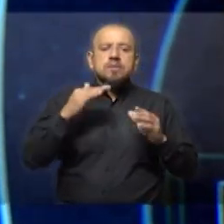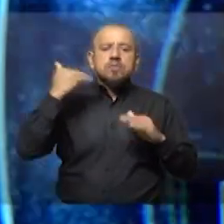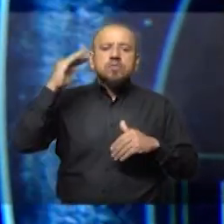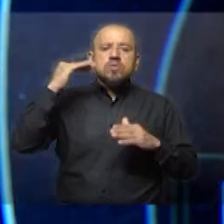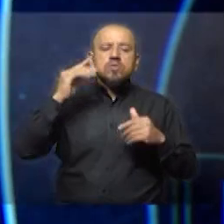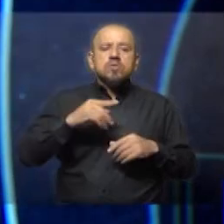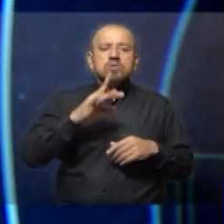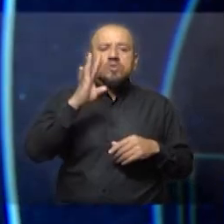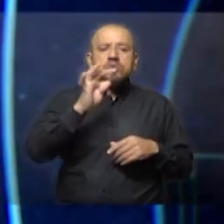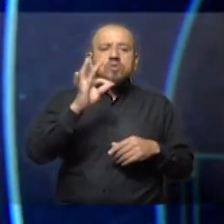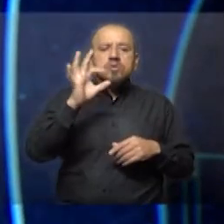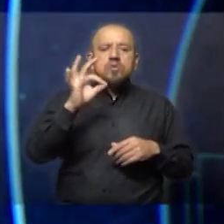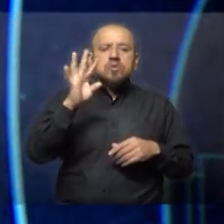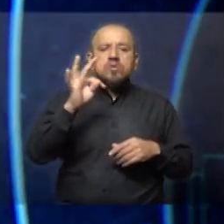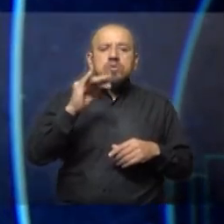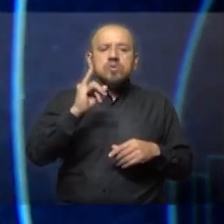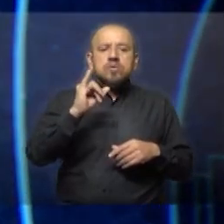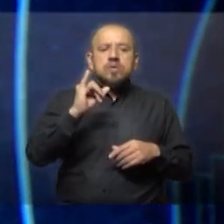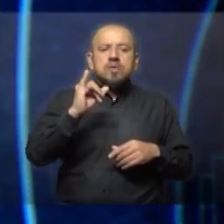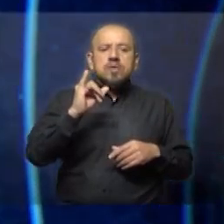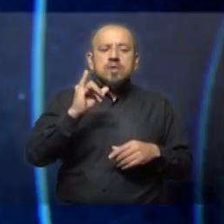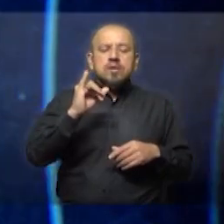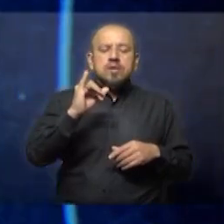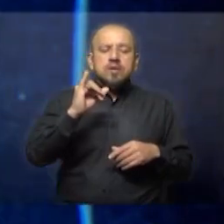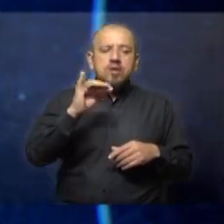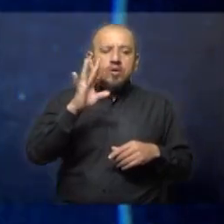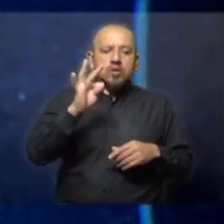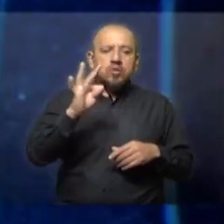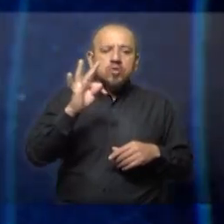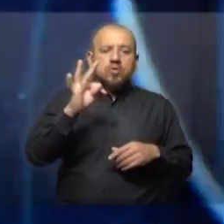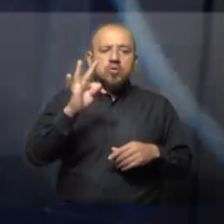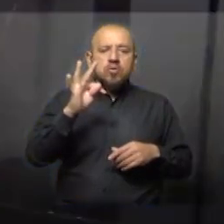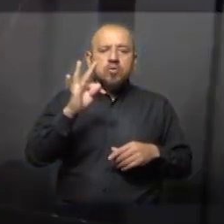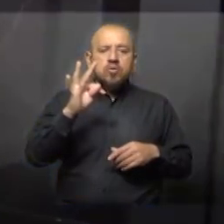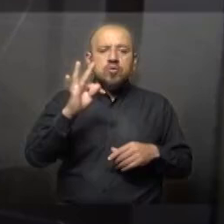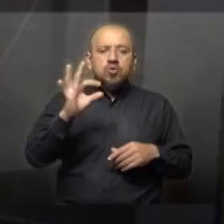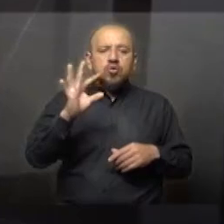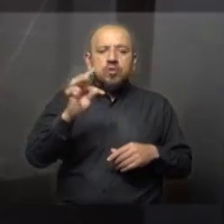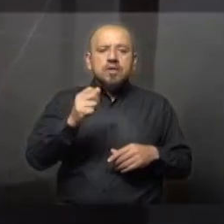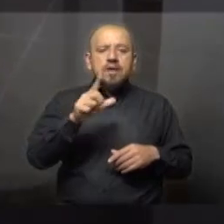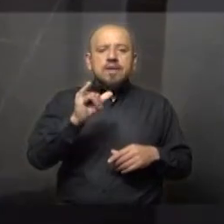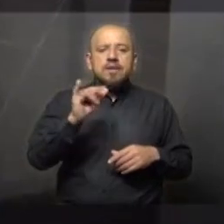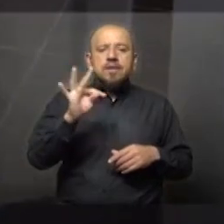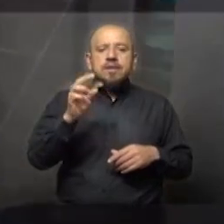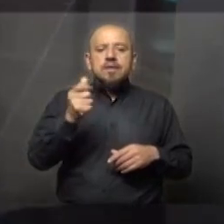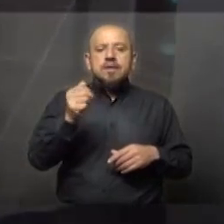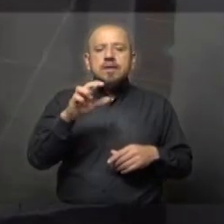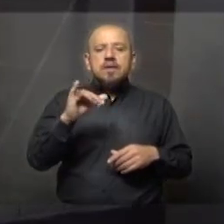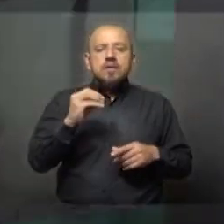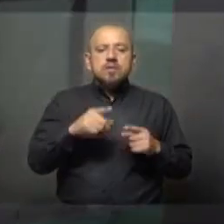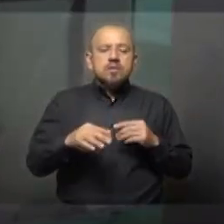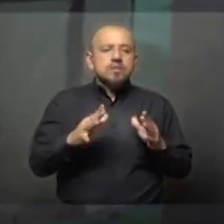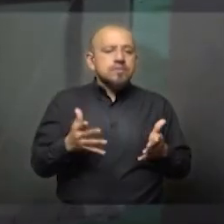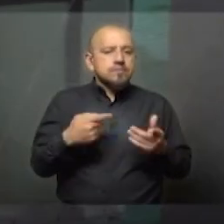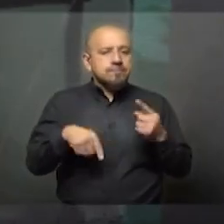totalitarias o sea las mujeres en esa época eran un este un electorado no